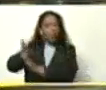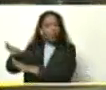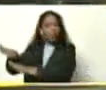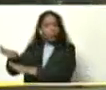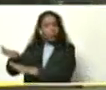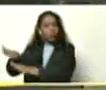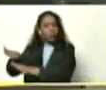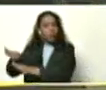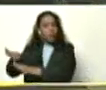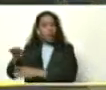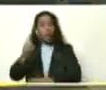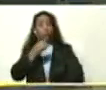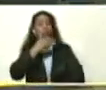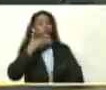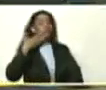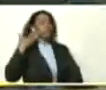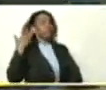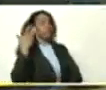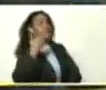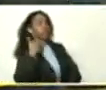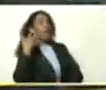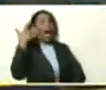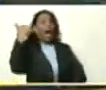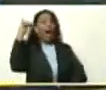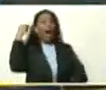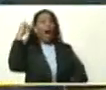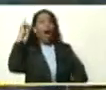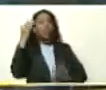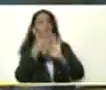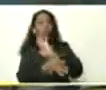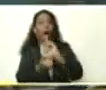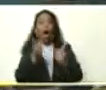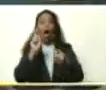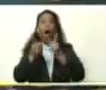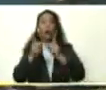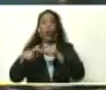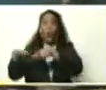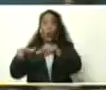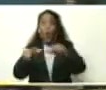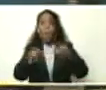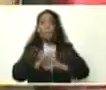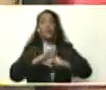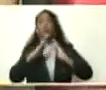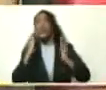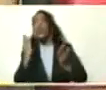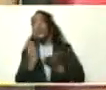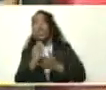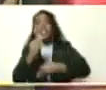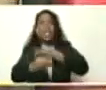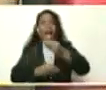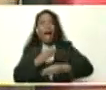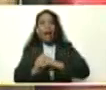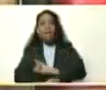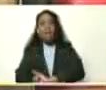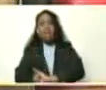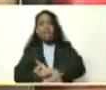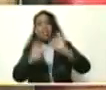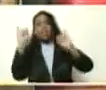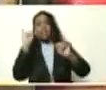Y los egos y las arrogancias que hay en algunos lugares del mundo cedan